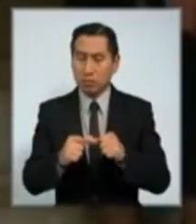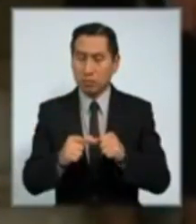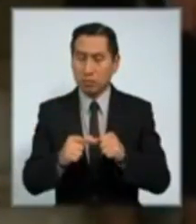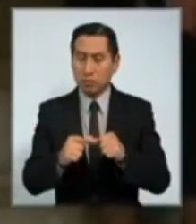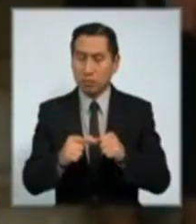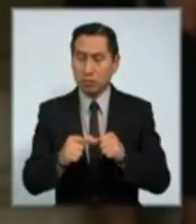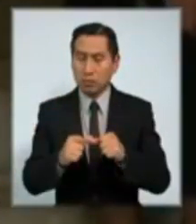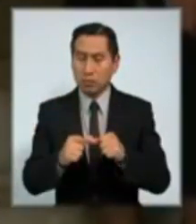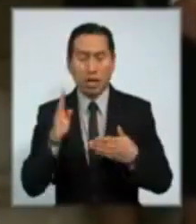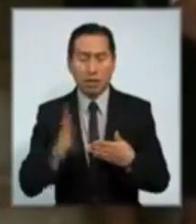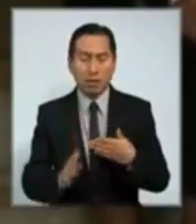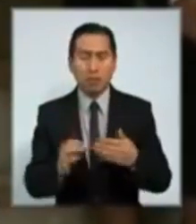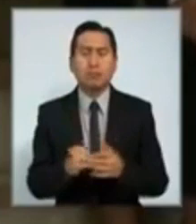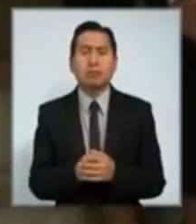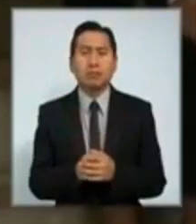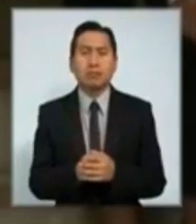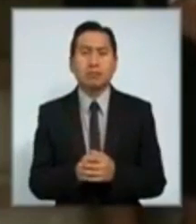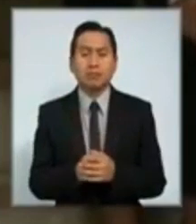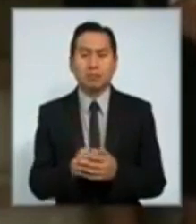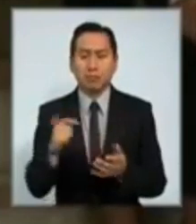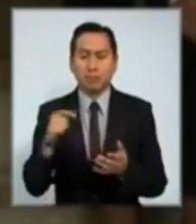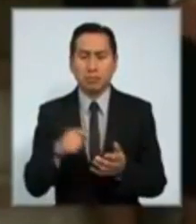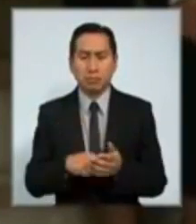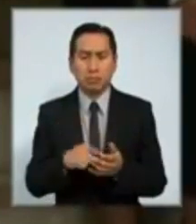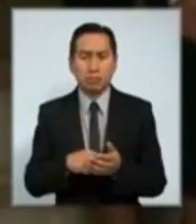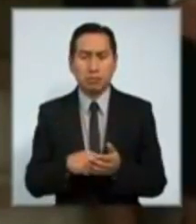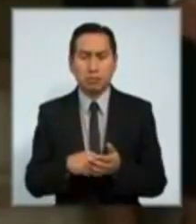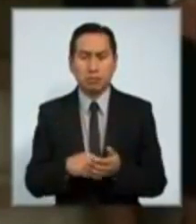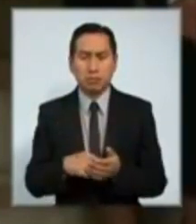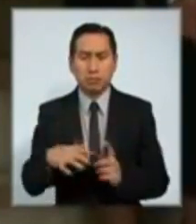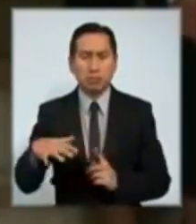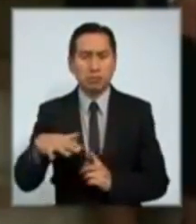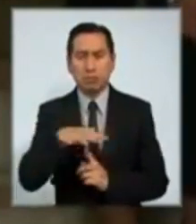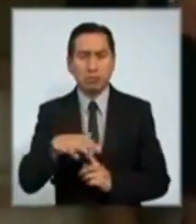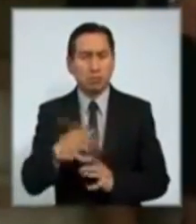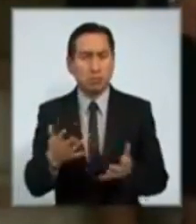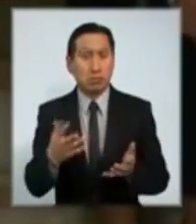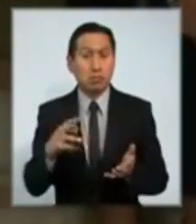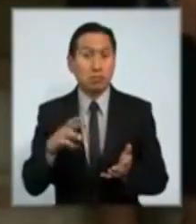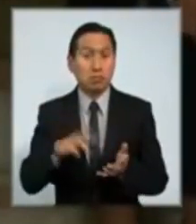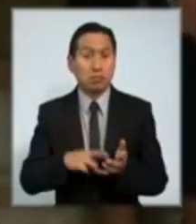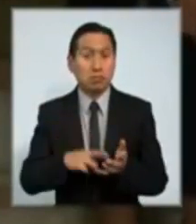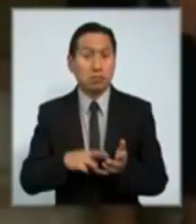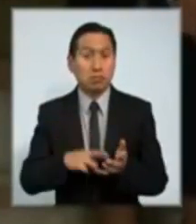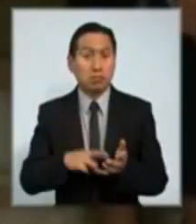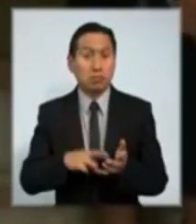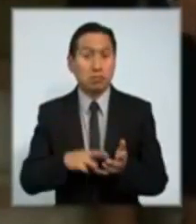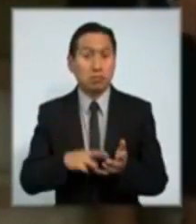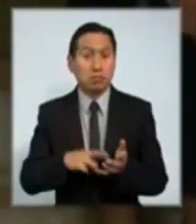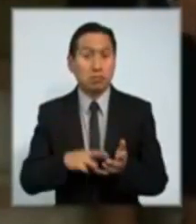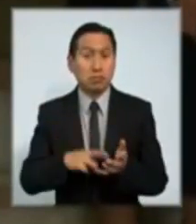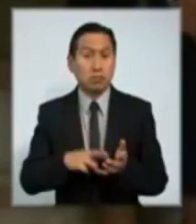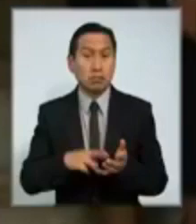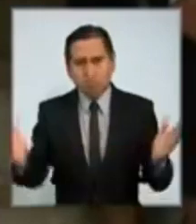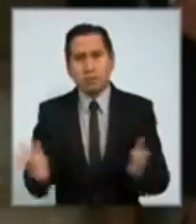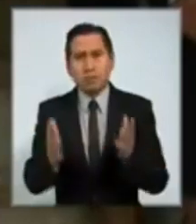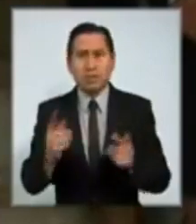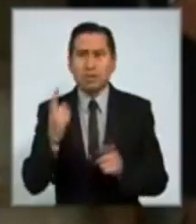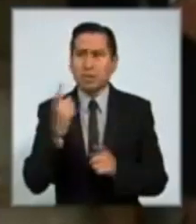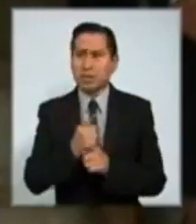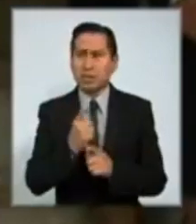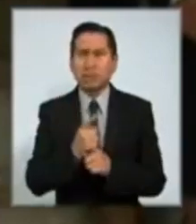abril. El estado de emergencia sanitaria permitirá que el gobierno impulse